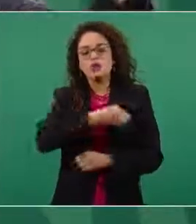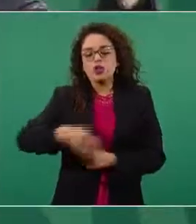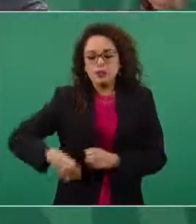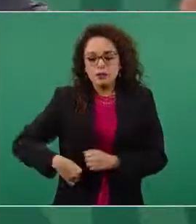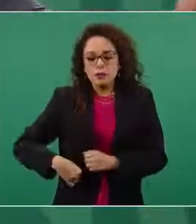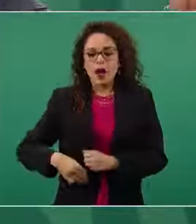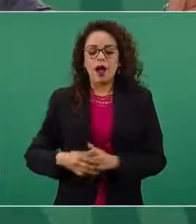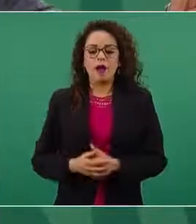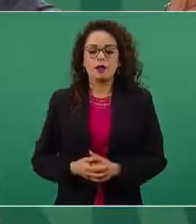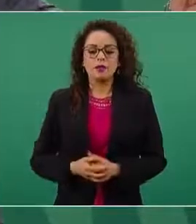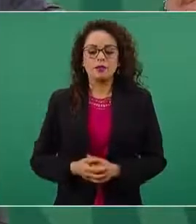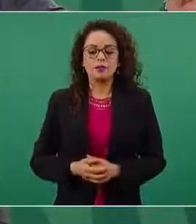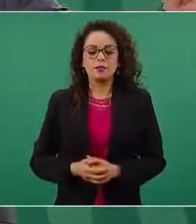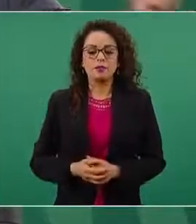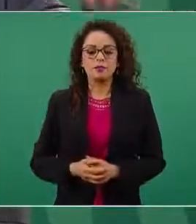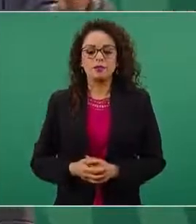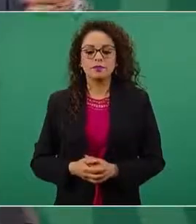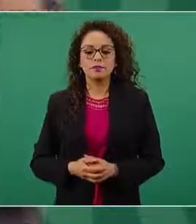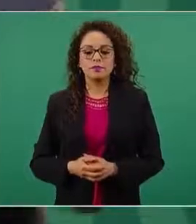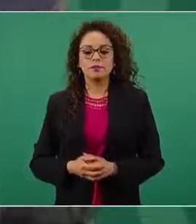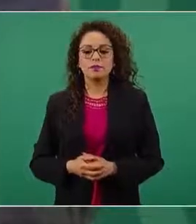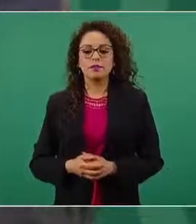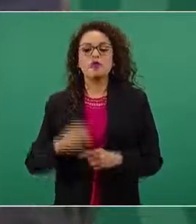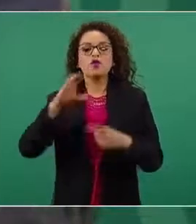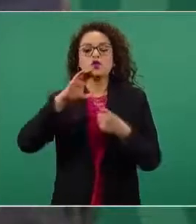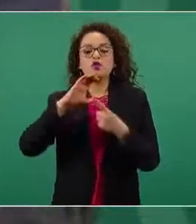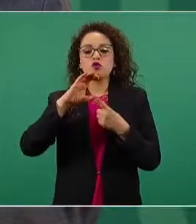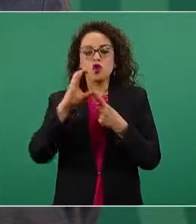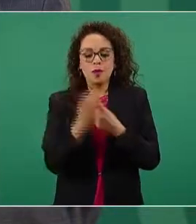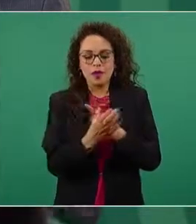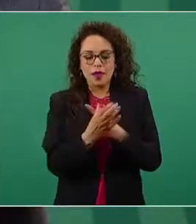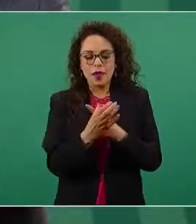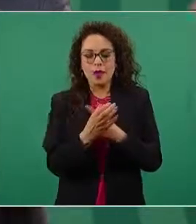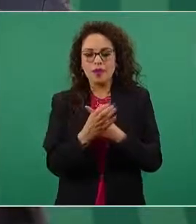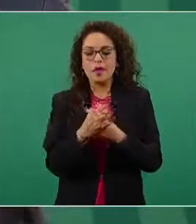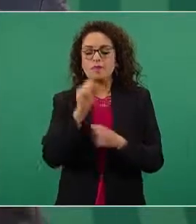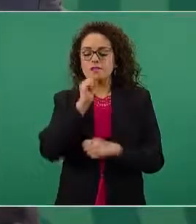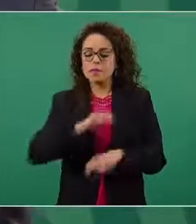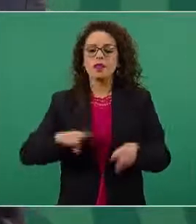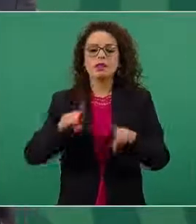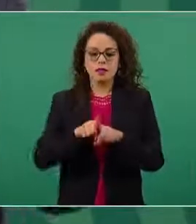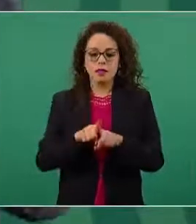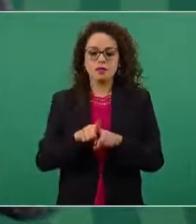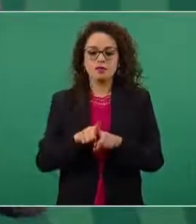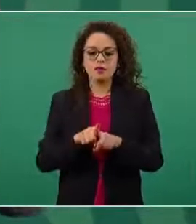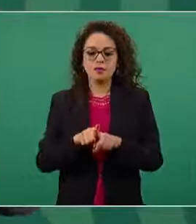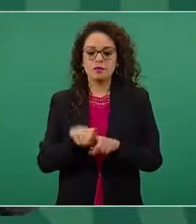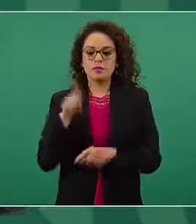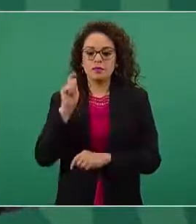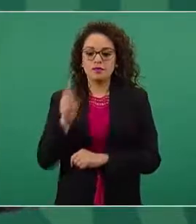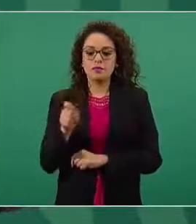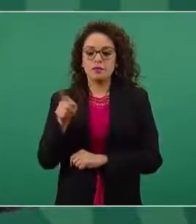los del comité que están a favor del agua,